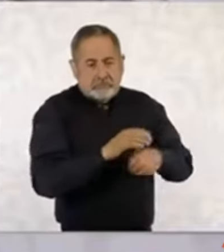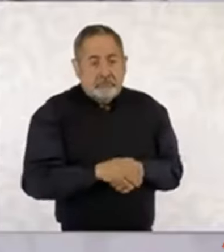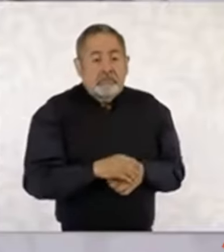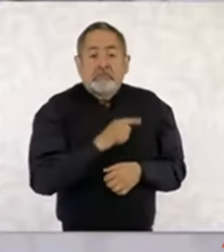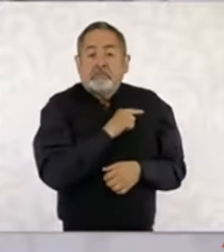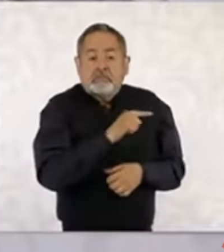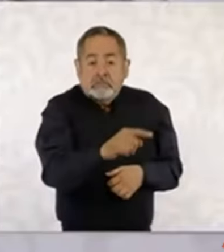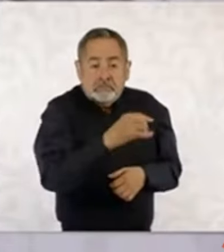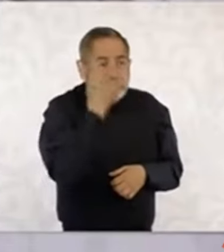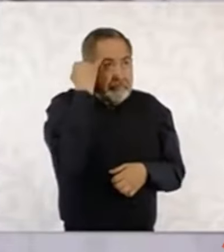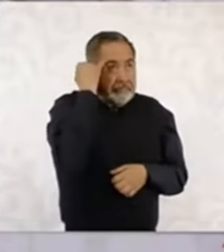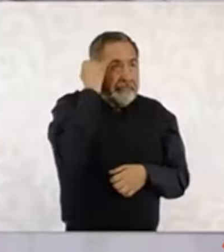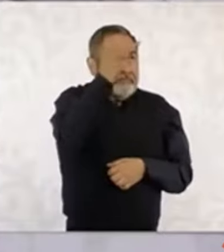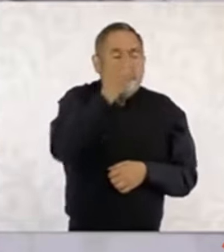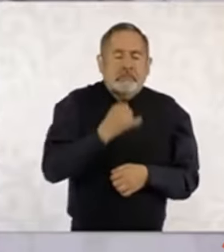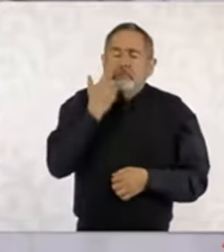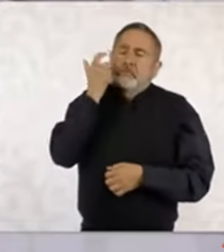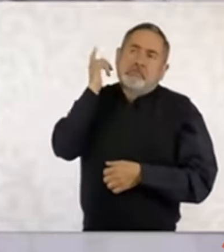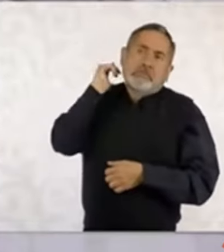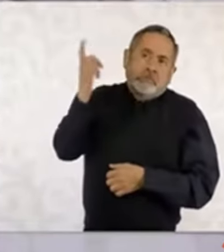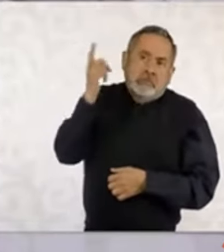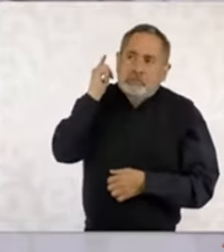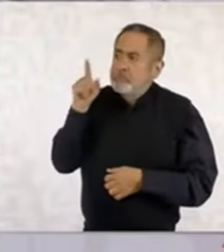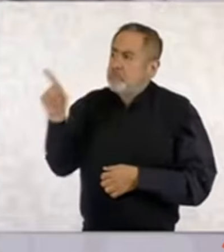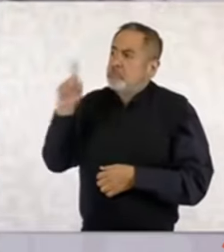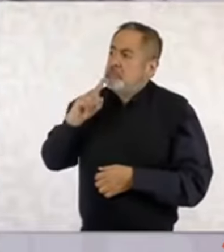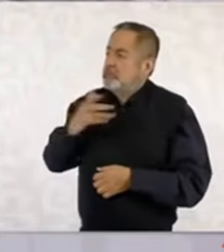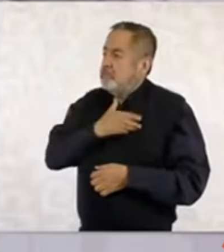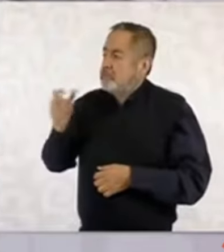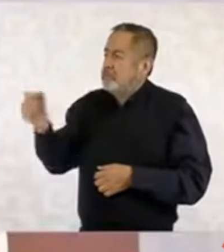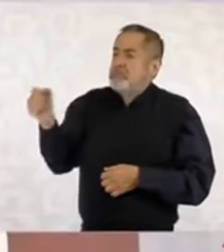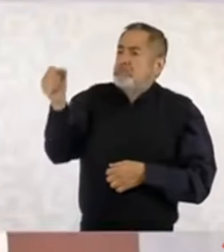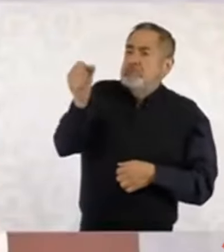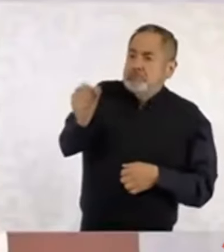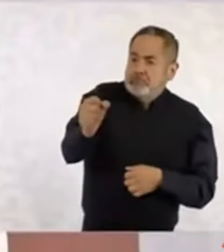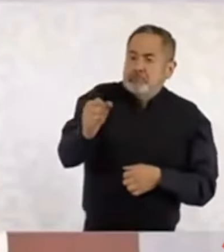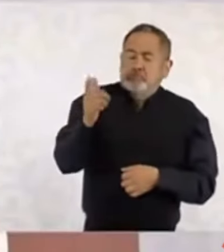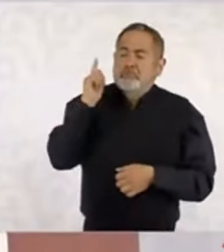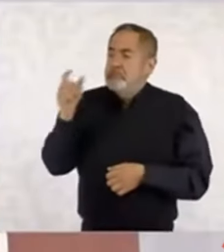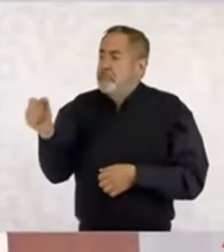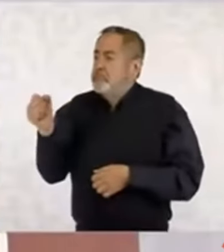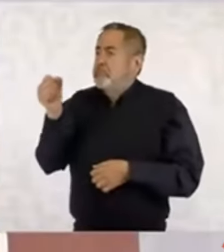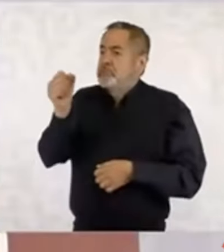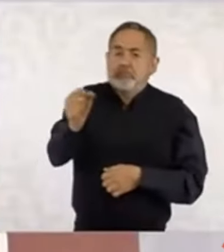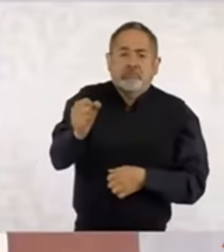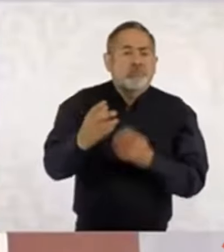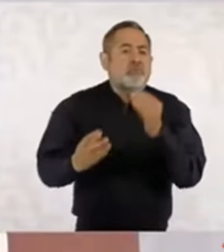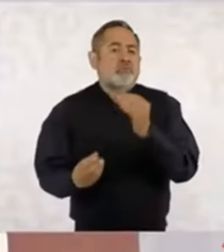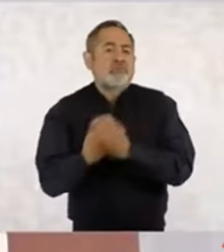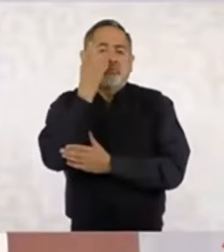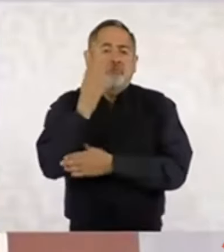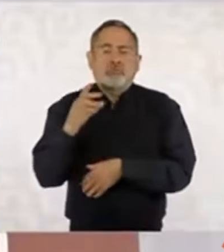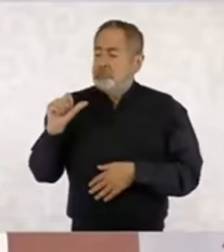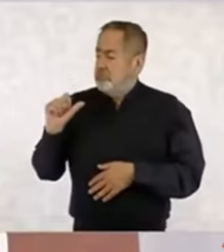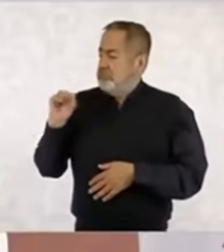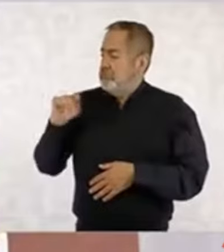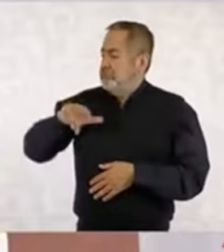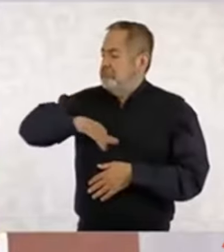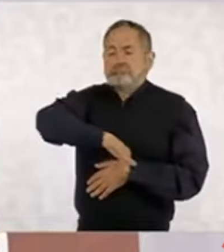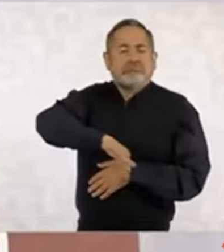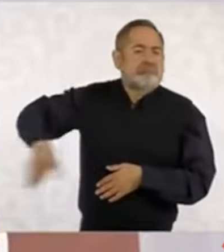ilusión de que llegara a la presidencia y dijera, tiempo nuevo, ya no queremos saber nada